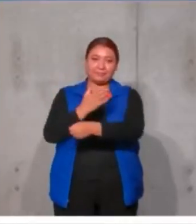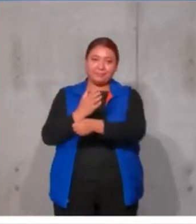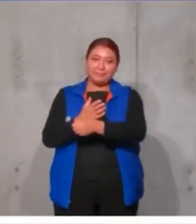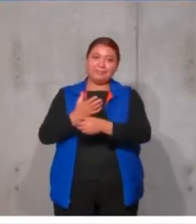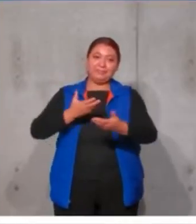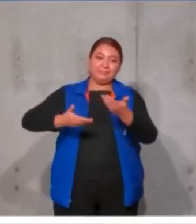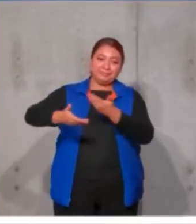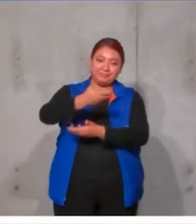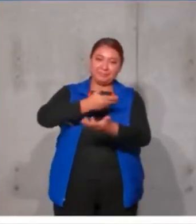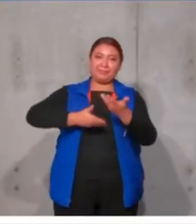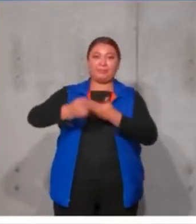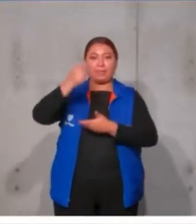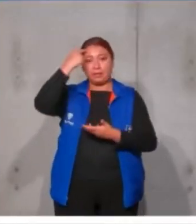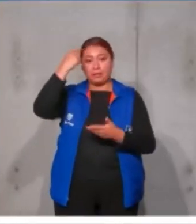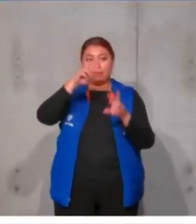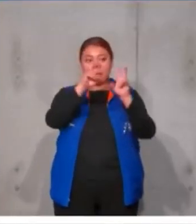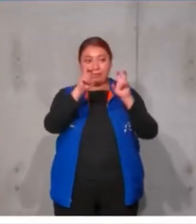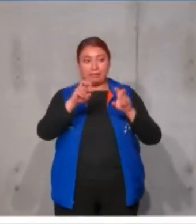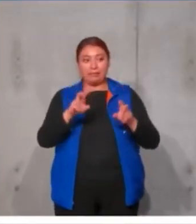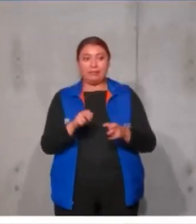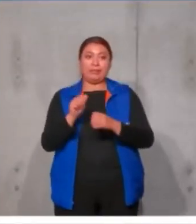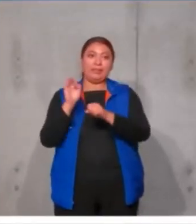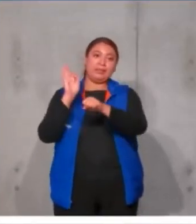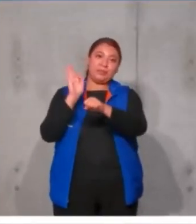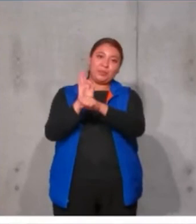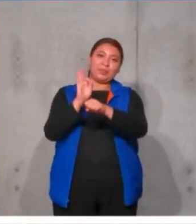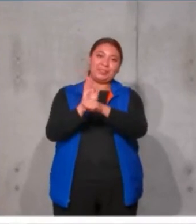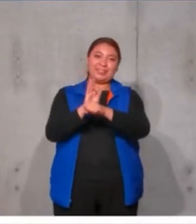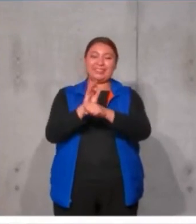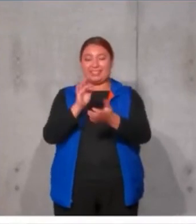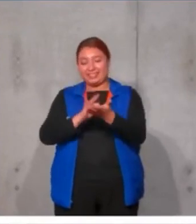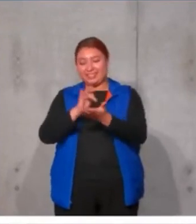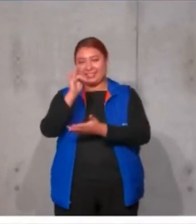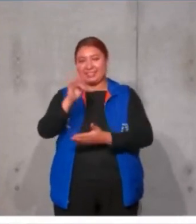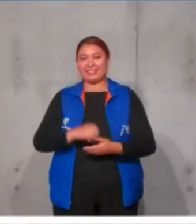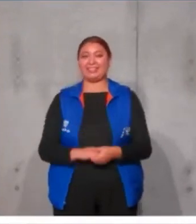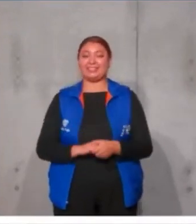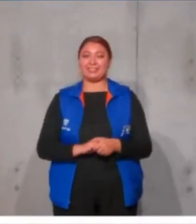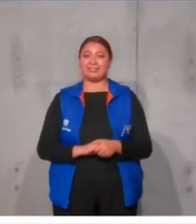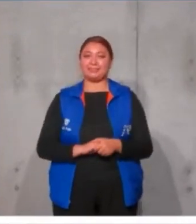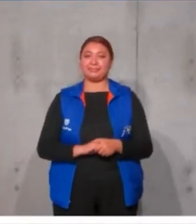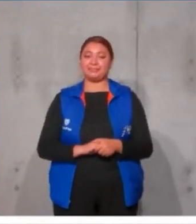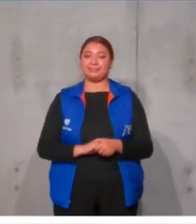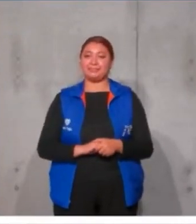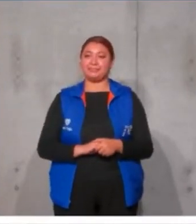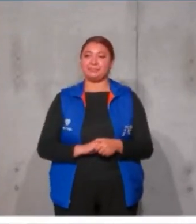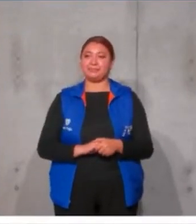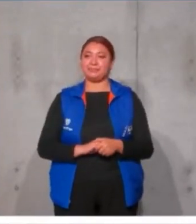compartir estos temas tan importantes para la responsabilidad social. Mil gracias.